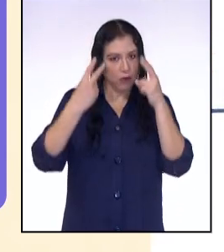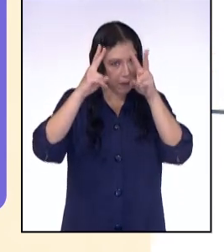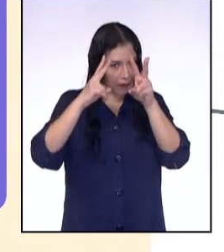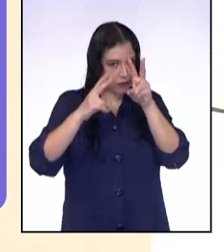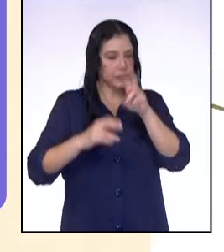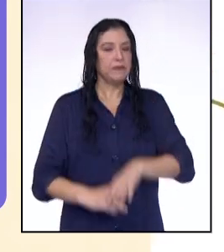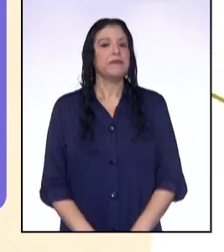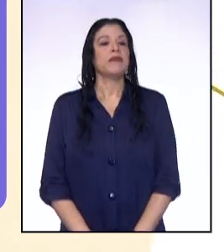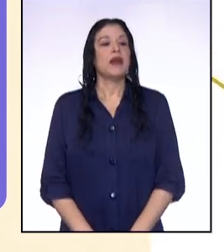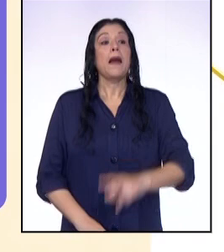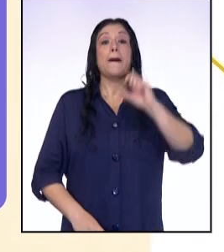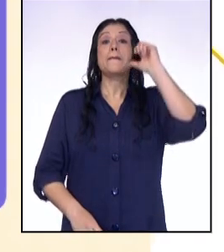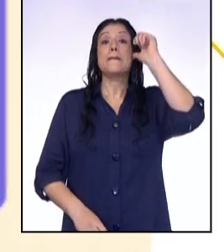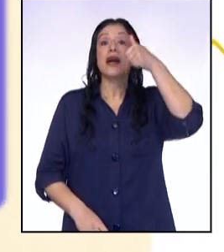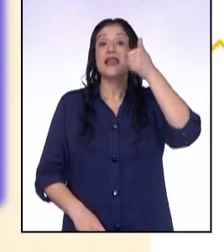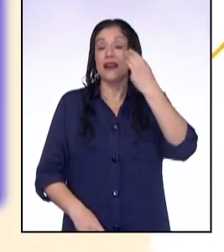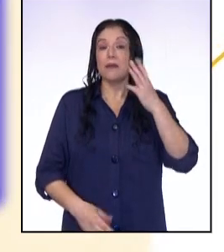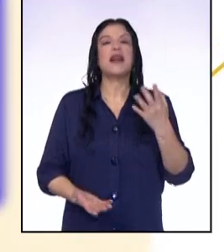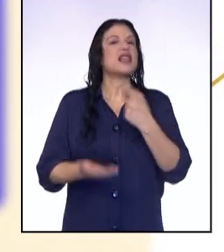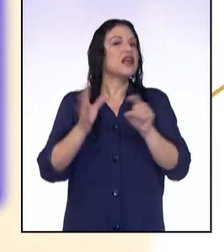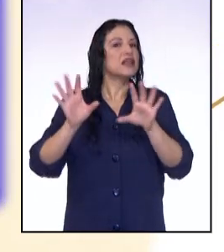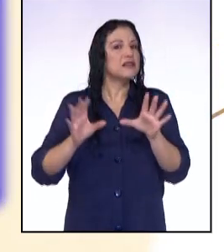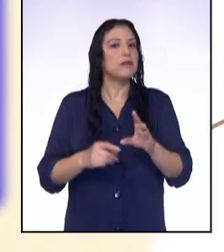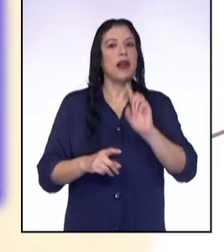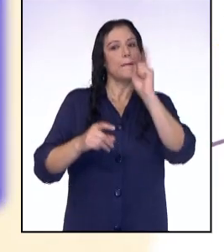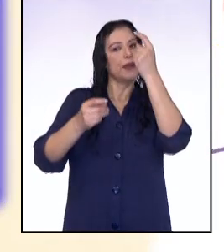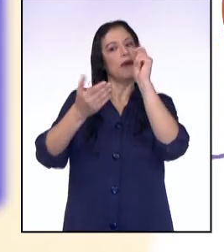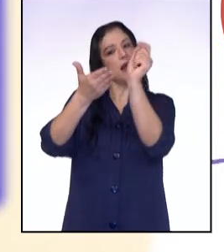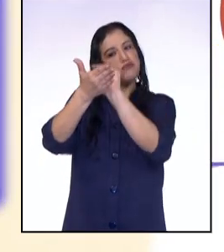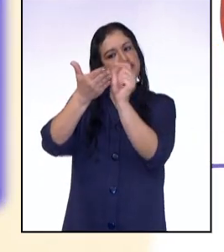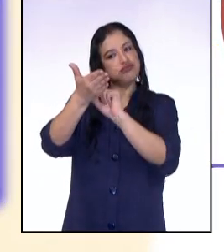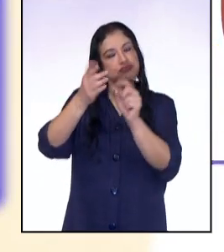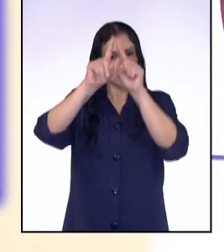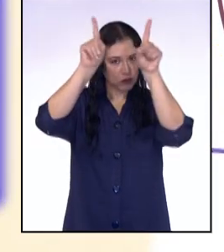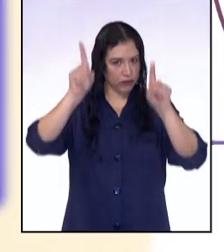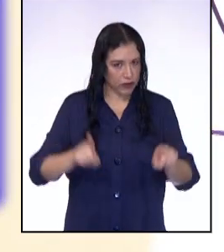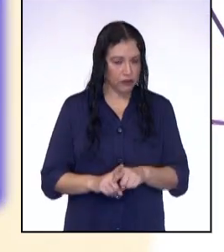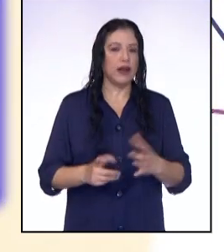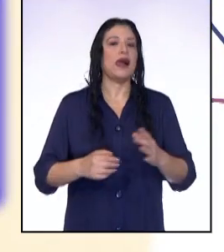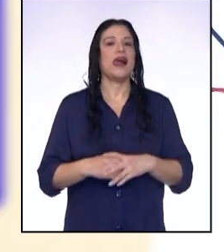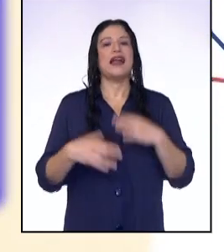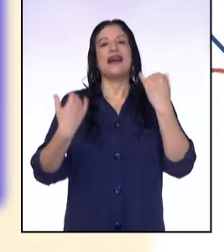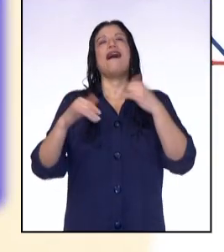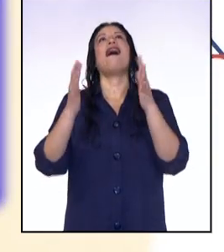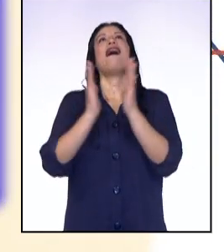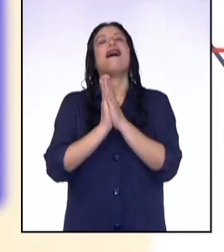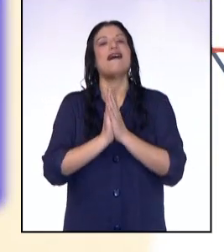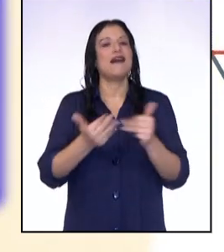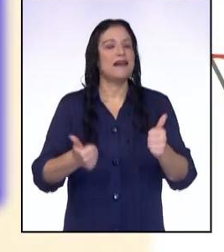cronograma. Mañana nos toca hacer la primera versión de la infografía. ¡Por fin!